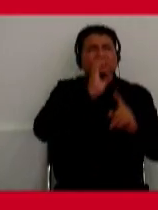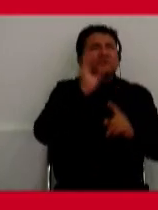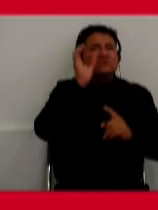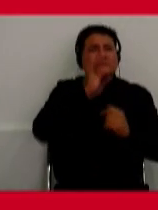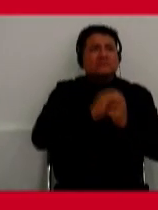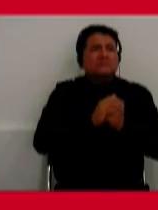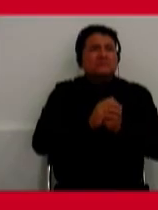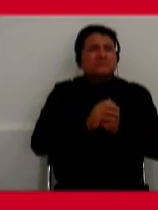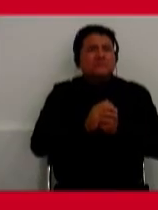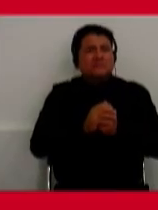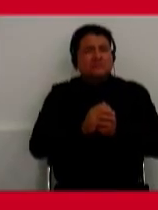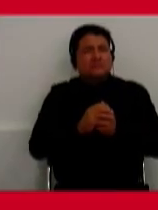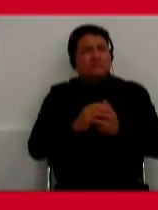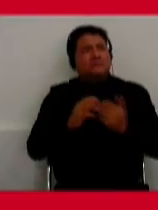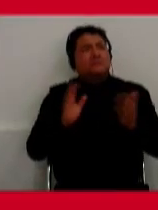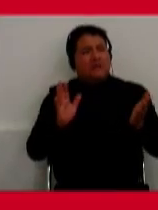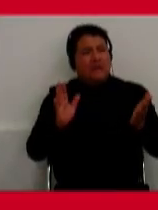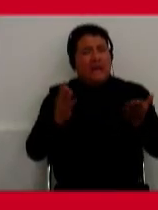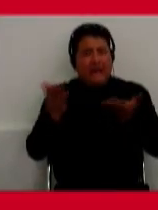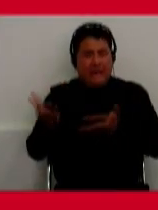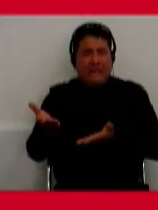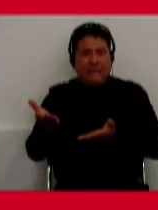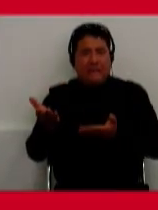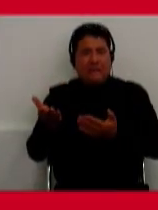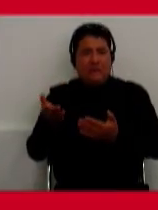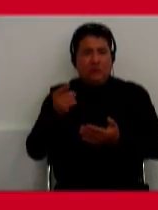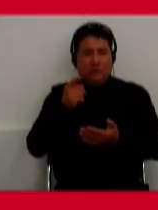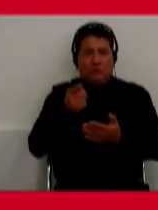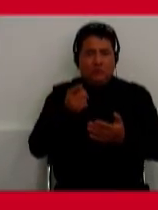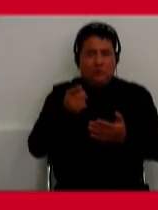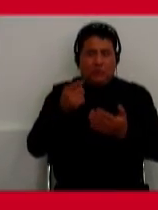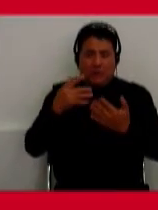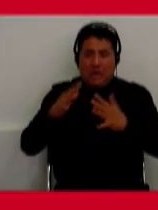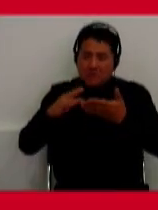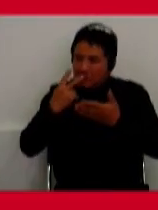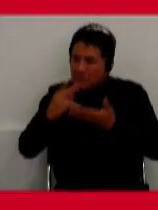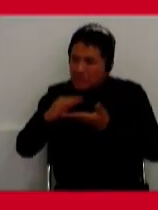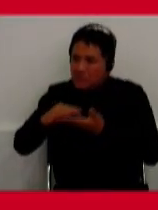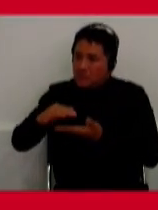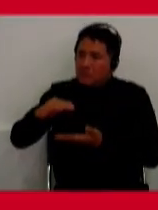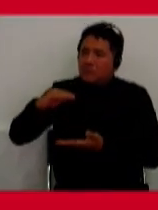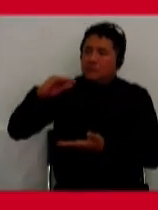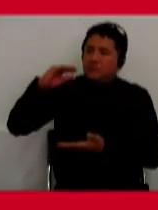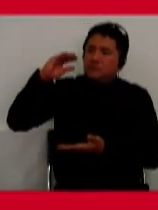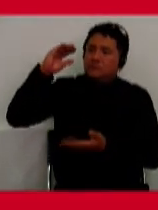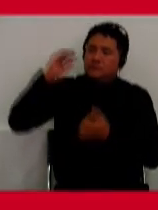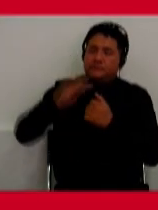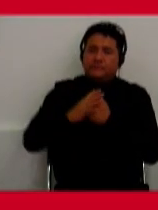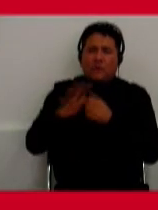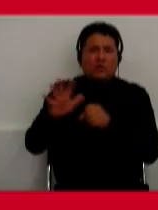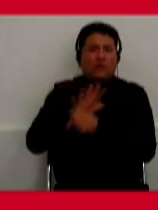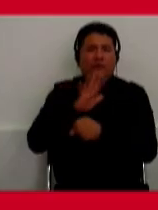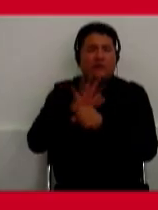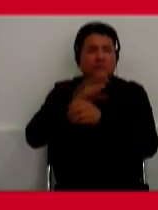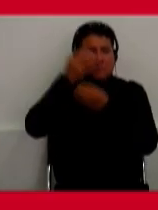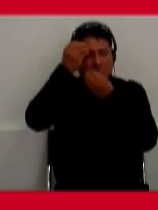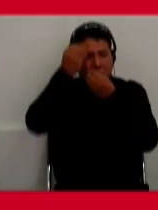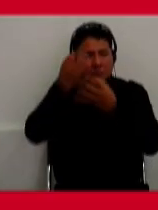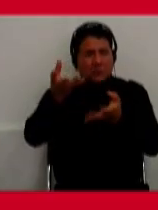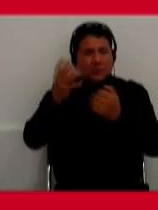nuestras operaciones. Y es ahí donde se incrementó claramente la suficiencia de información en los distintos